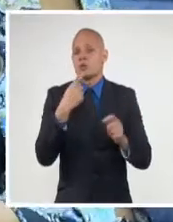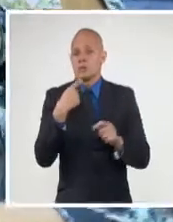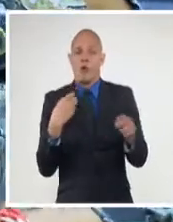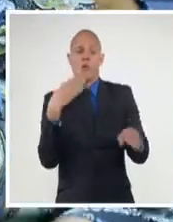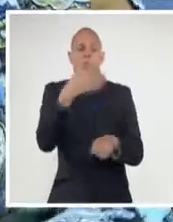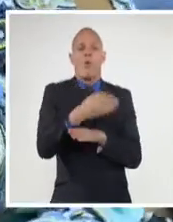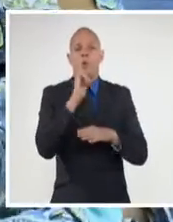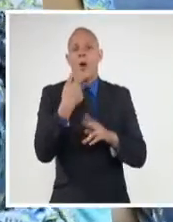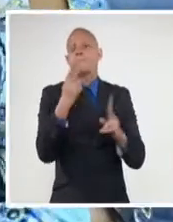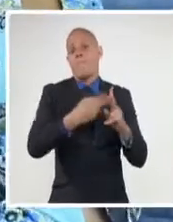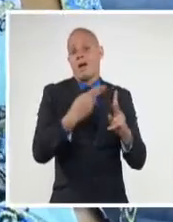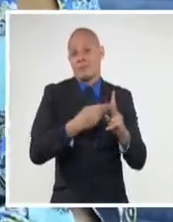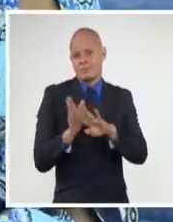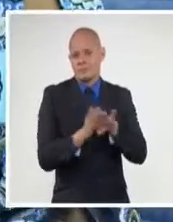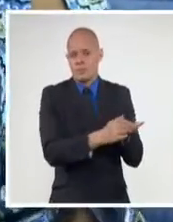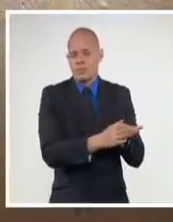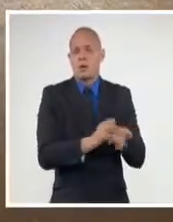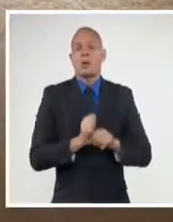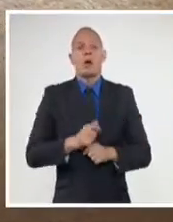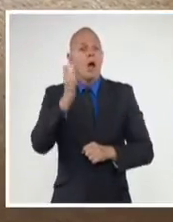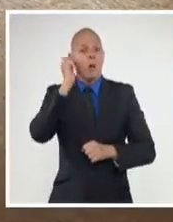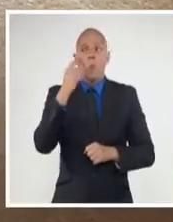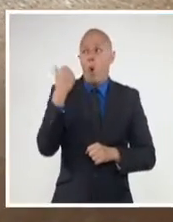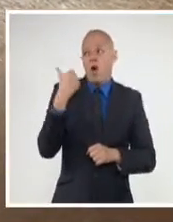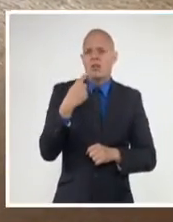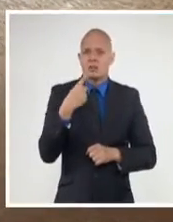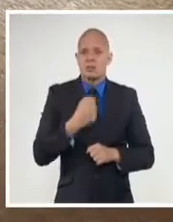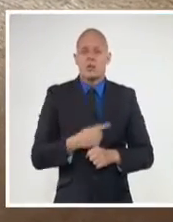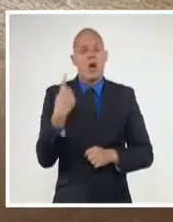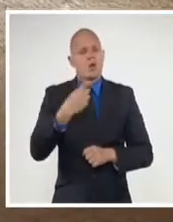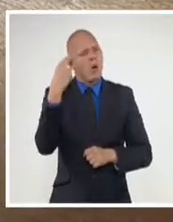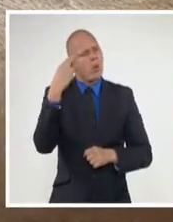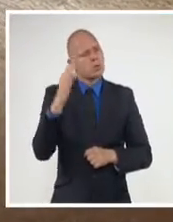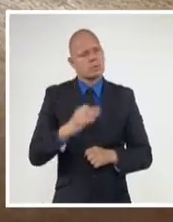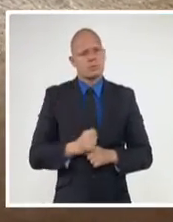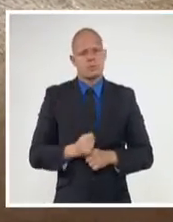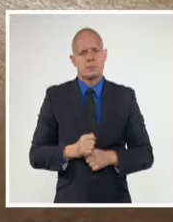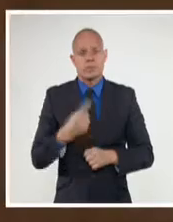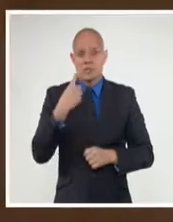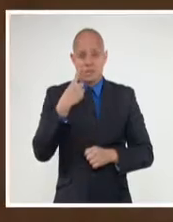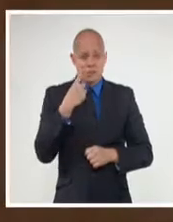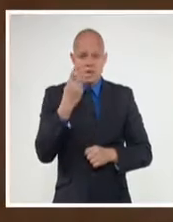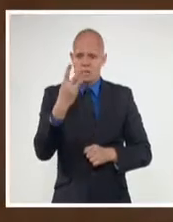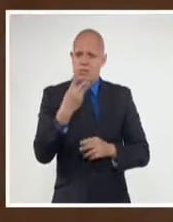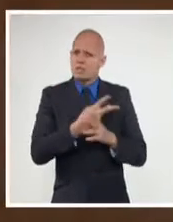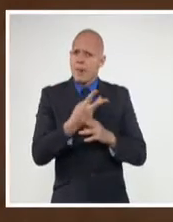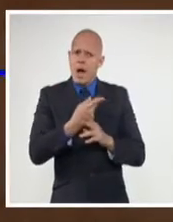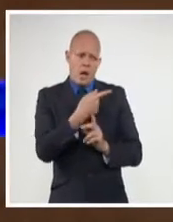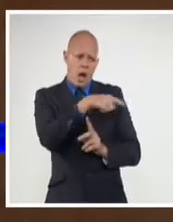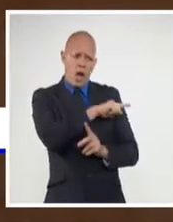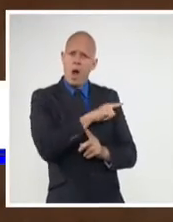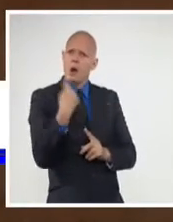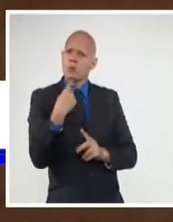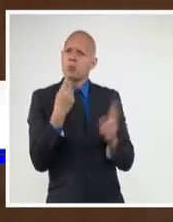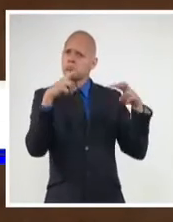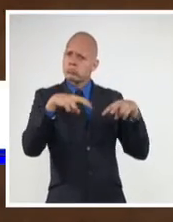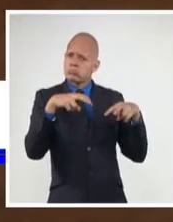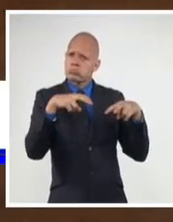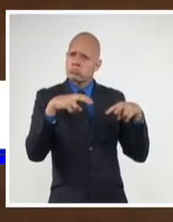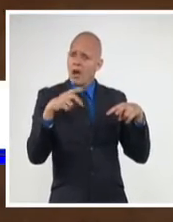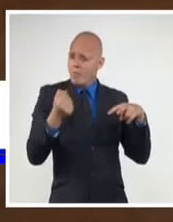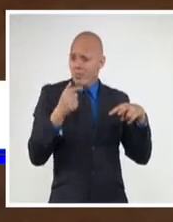Para Jaila, la presencia del sonero tiene huellas que jamás olvidará. Estuvimos hablando hace 3 semanas, sentados en los